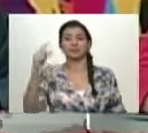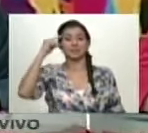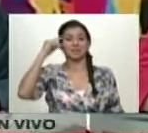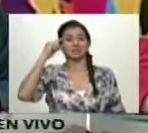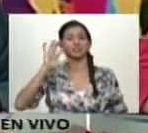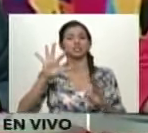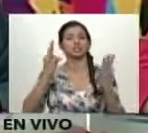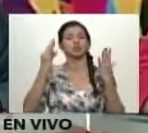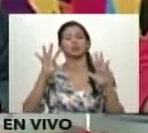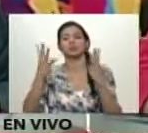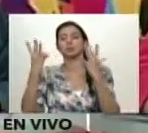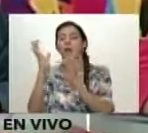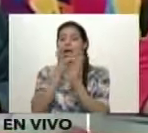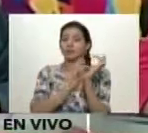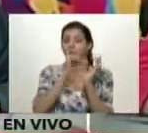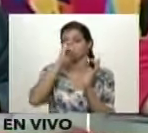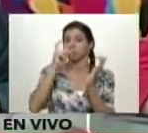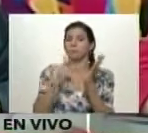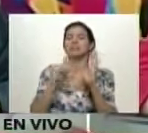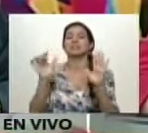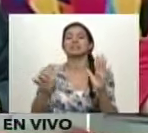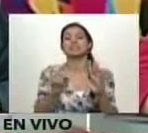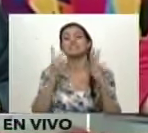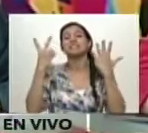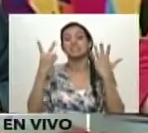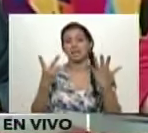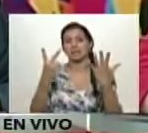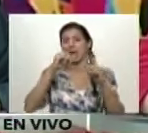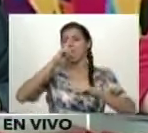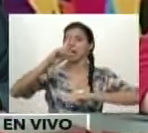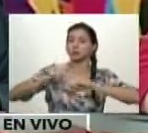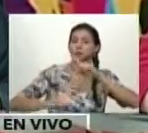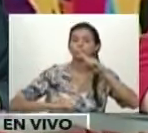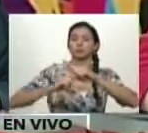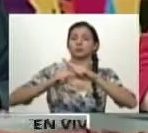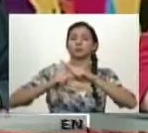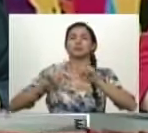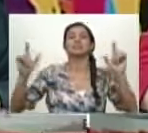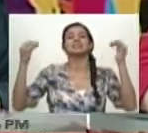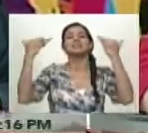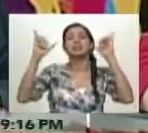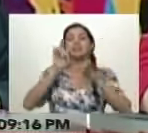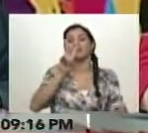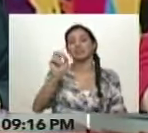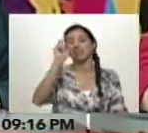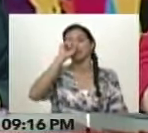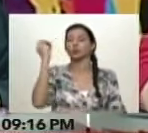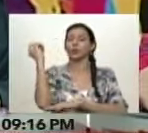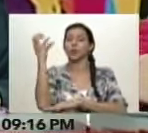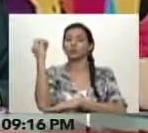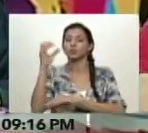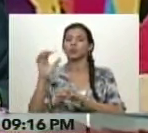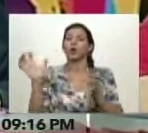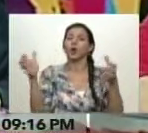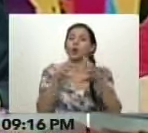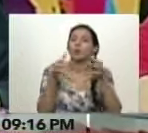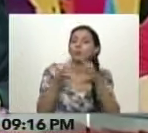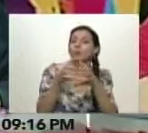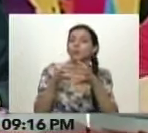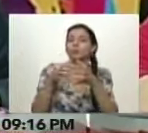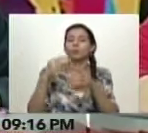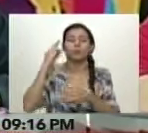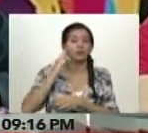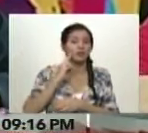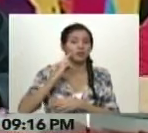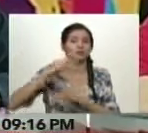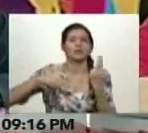18 y 19 de abril del año 2017 para conmemorar los 20 años del Congreso del Movimiento Bolivariano Revolucionario